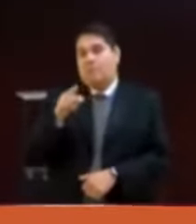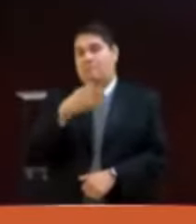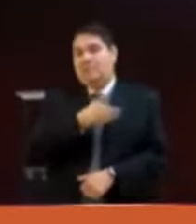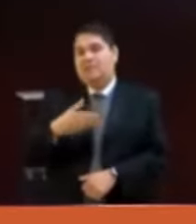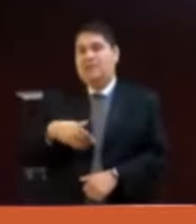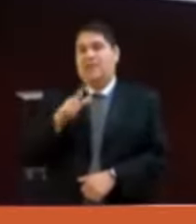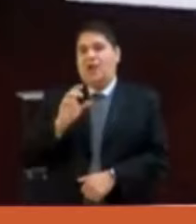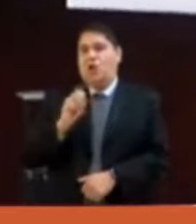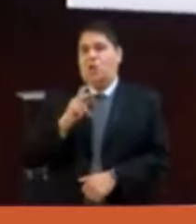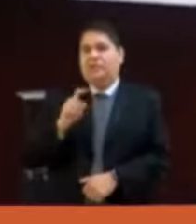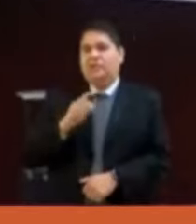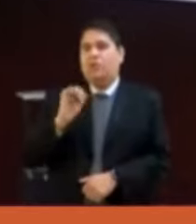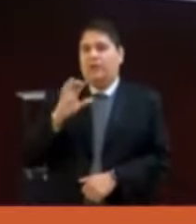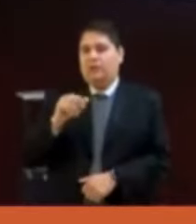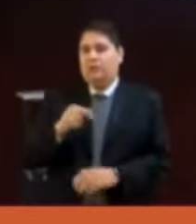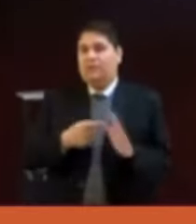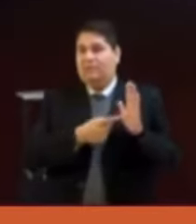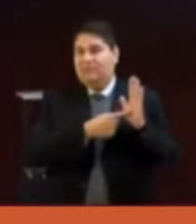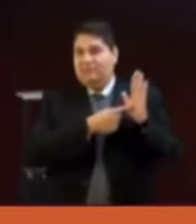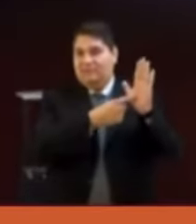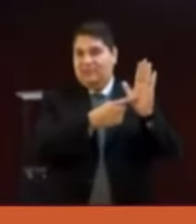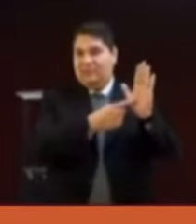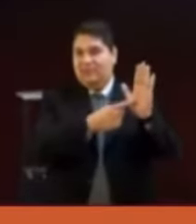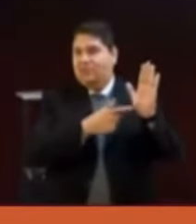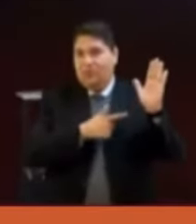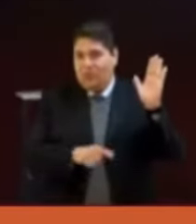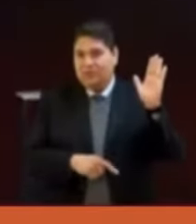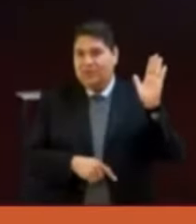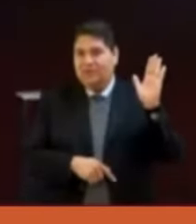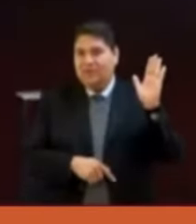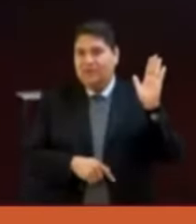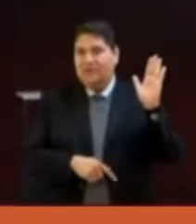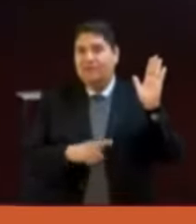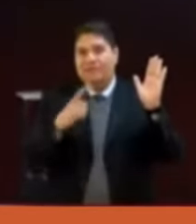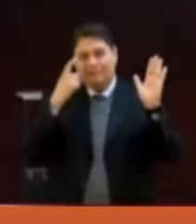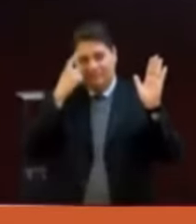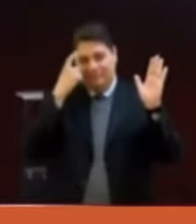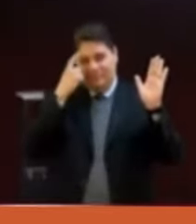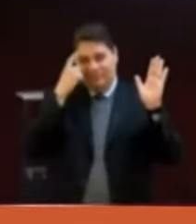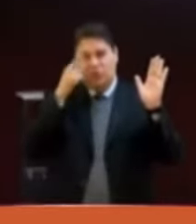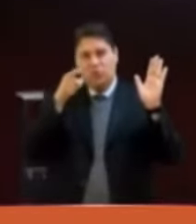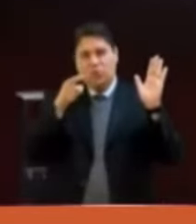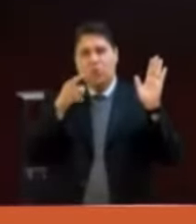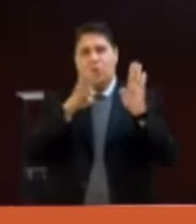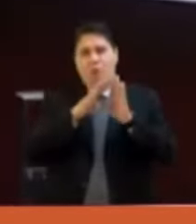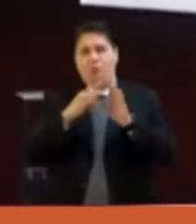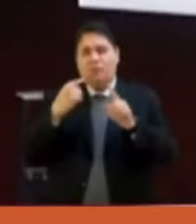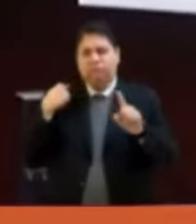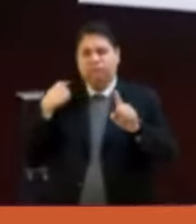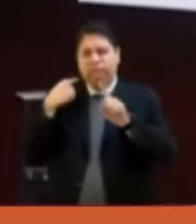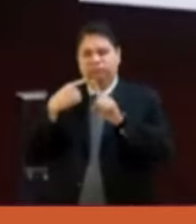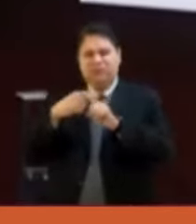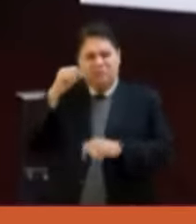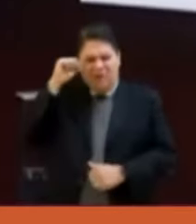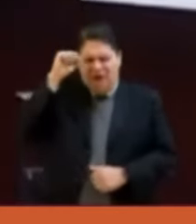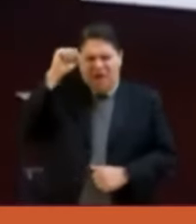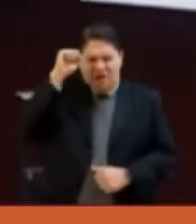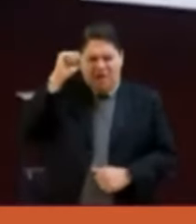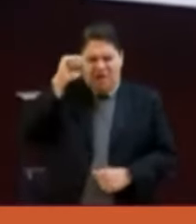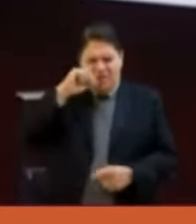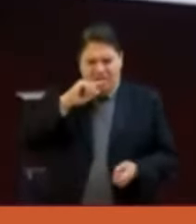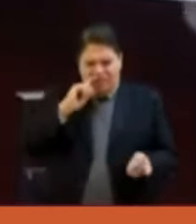si le duele esto piensa entonces la lucha que está traicionando se lo digo desde esta